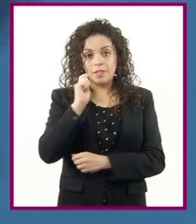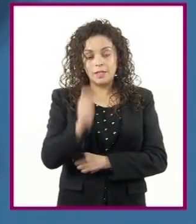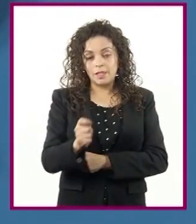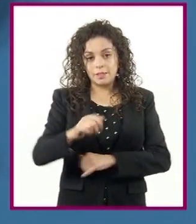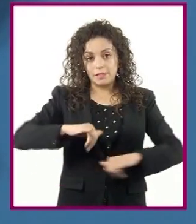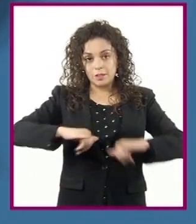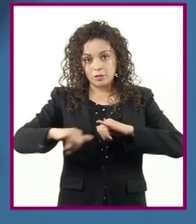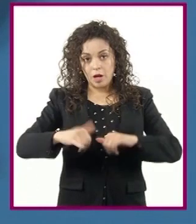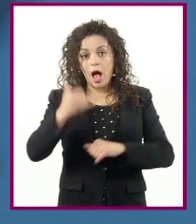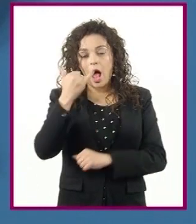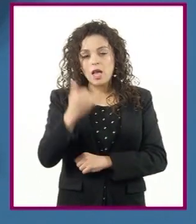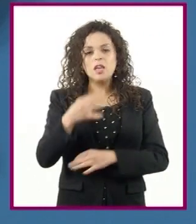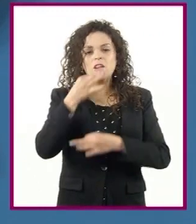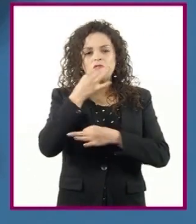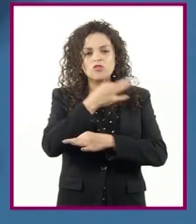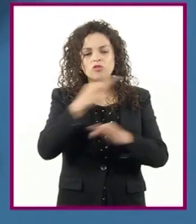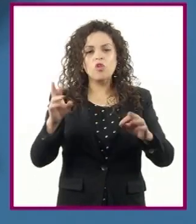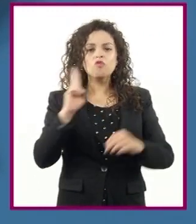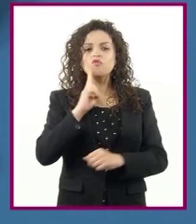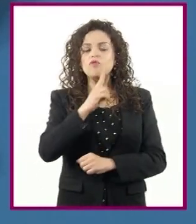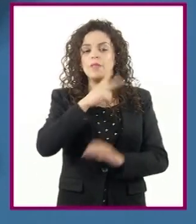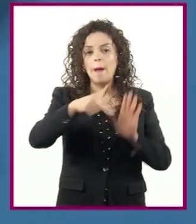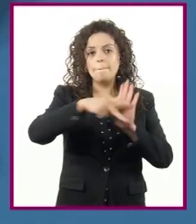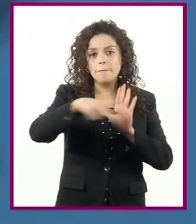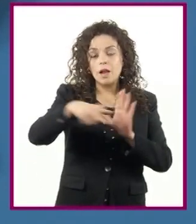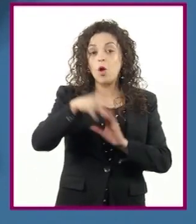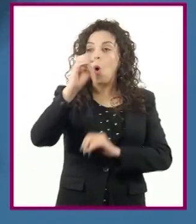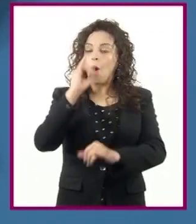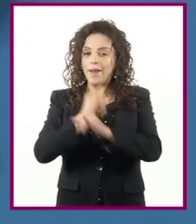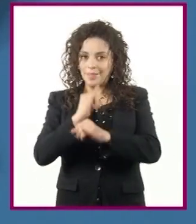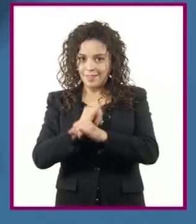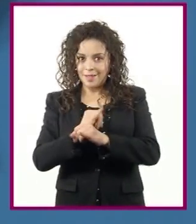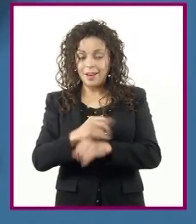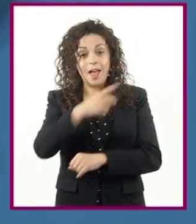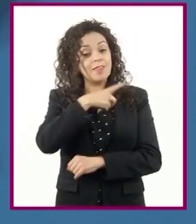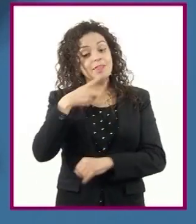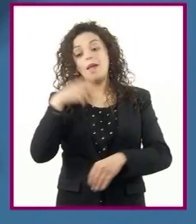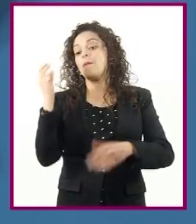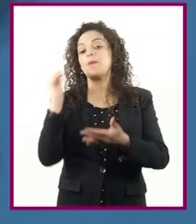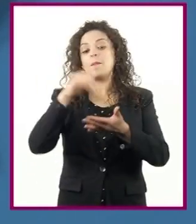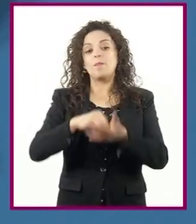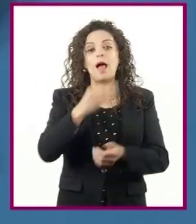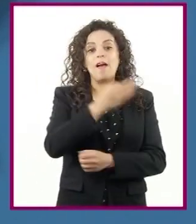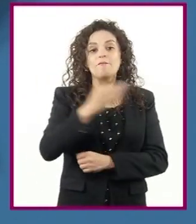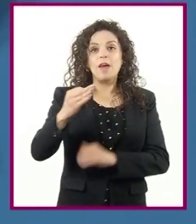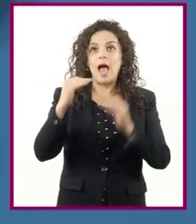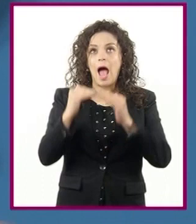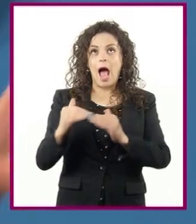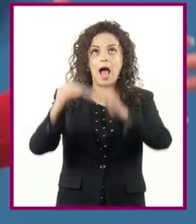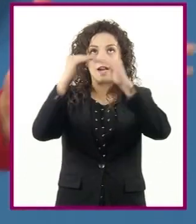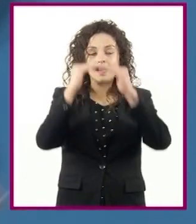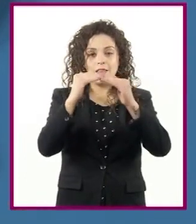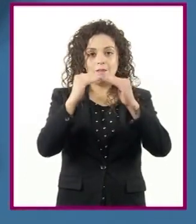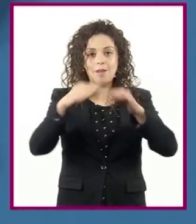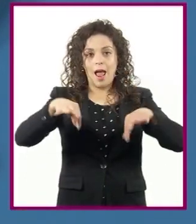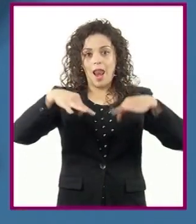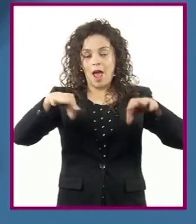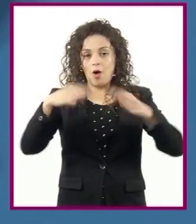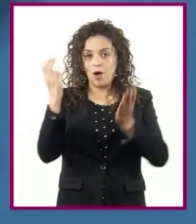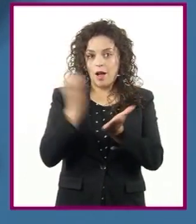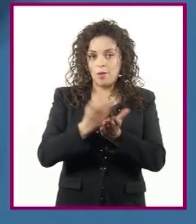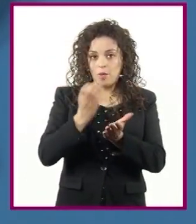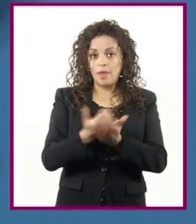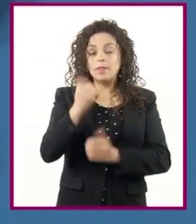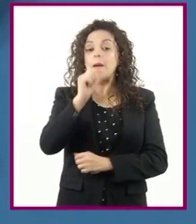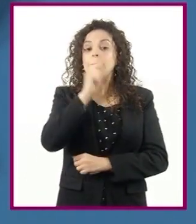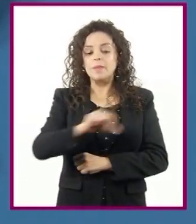noticias de periódicos o de internet. No olviden anotar la fecha en la parte superior de la hoja de su cuaderno, así como el